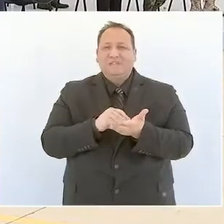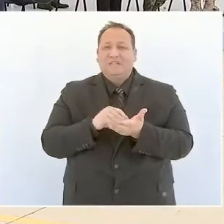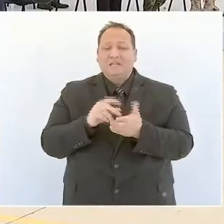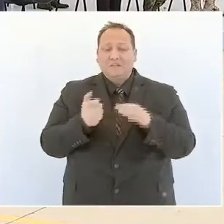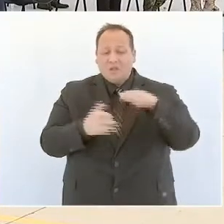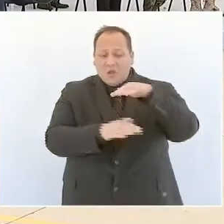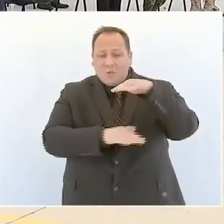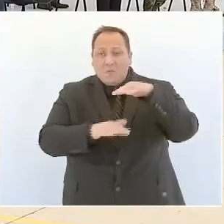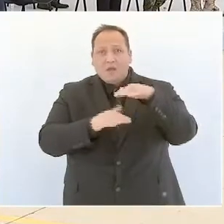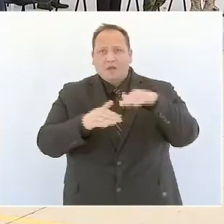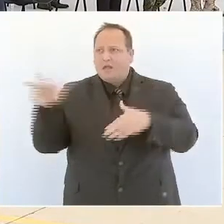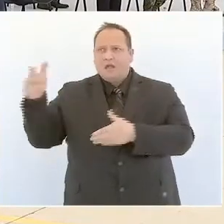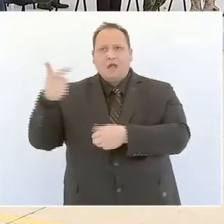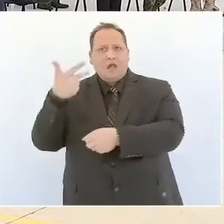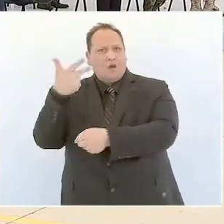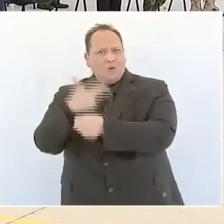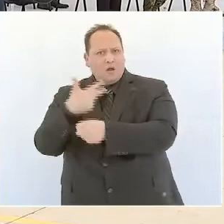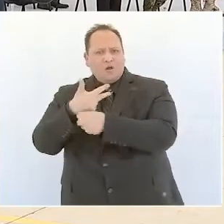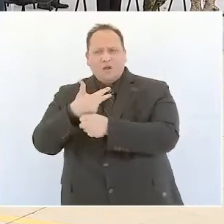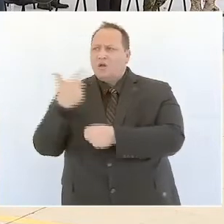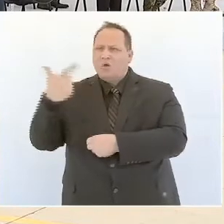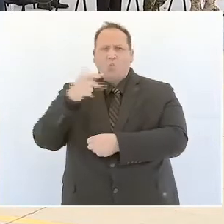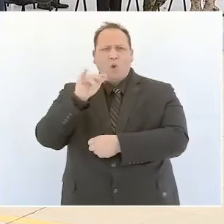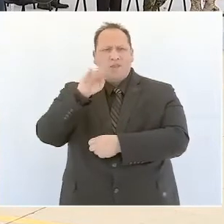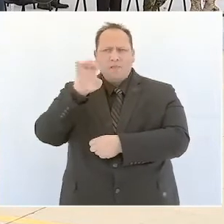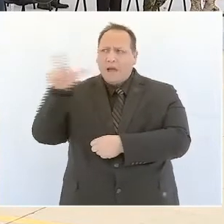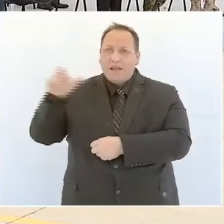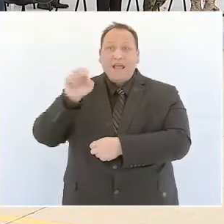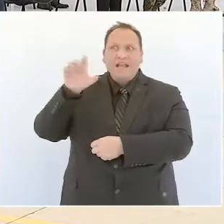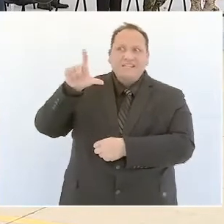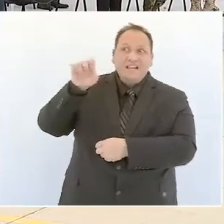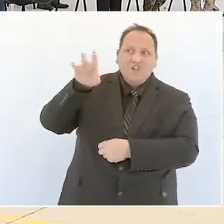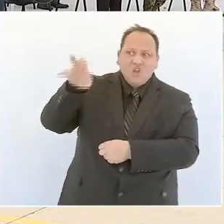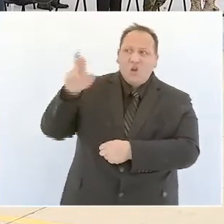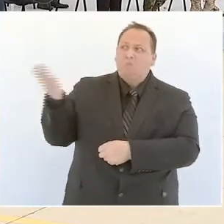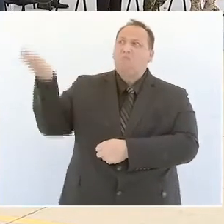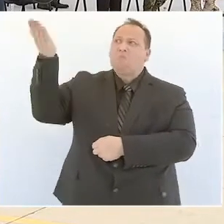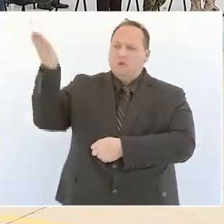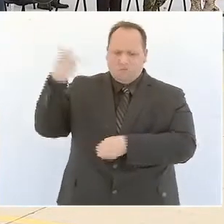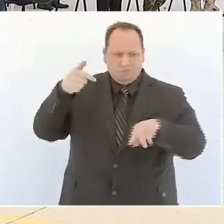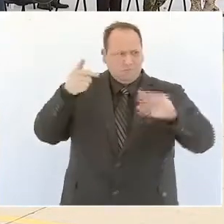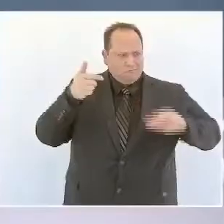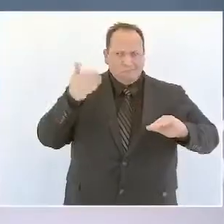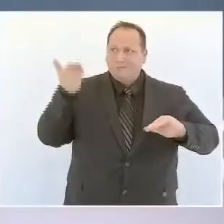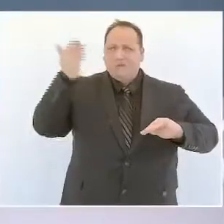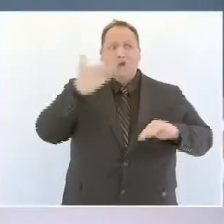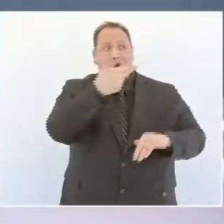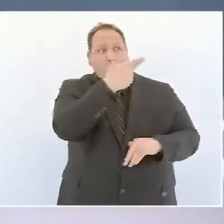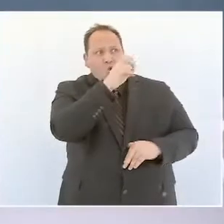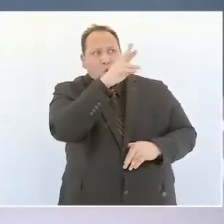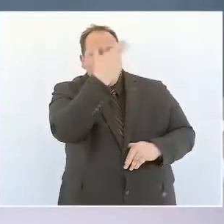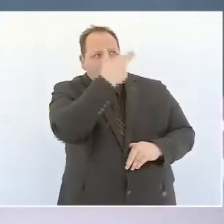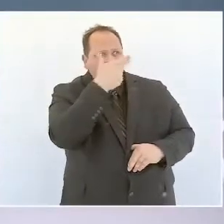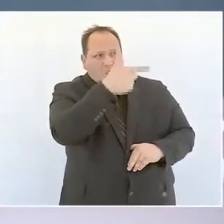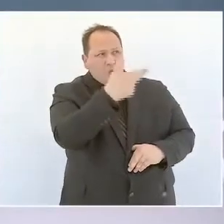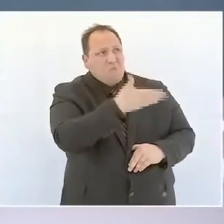salario mínimo en Guatemala, en El Salvador, en Honduras,